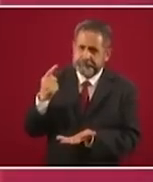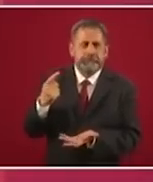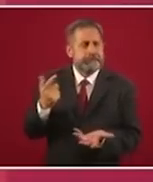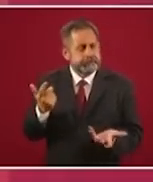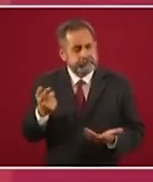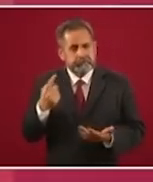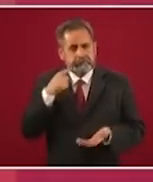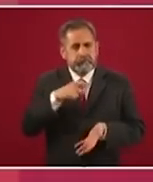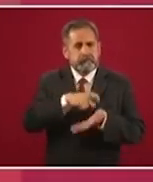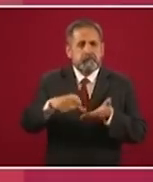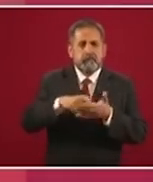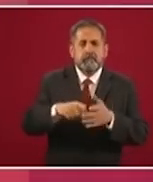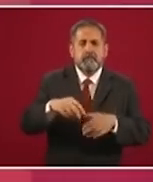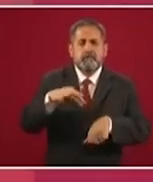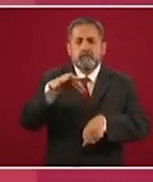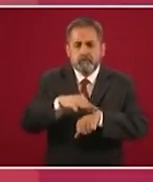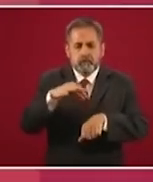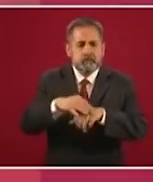para equipo médico.